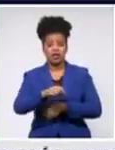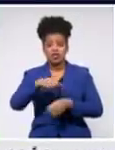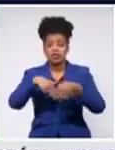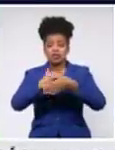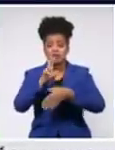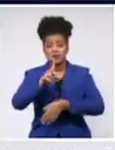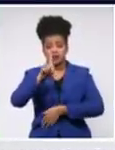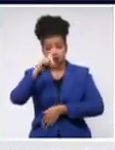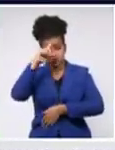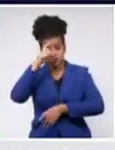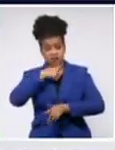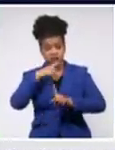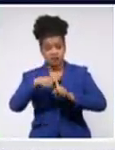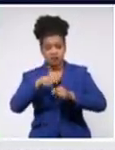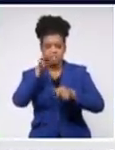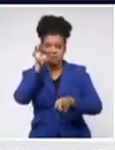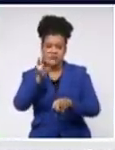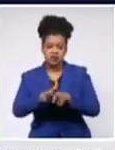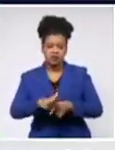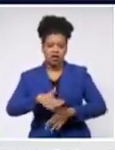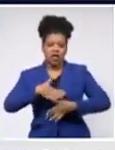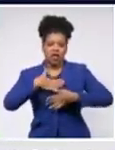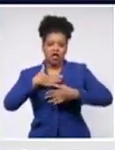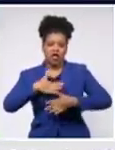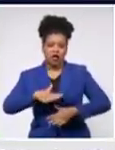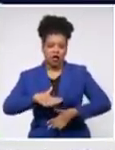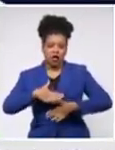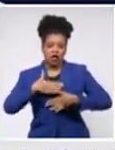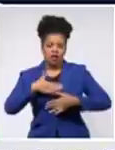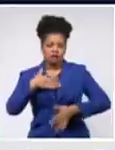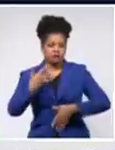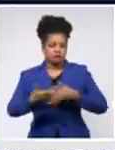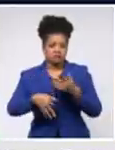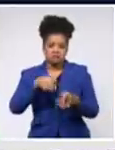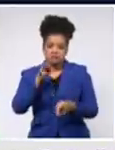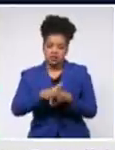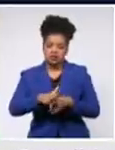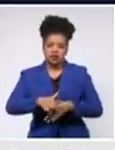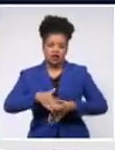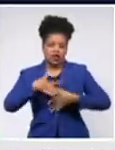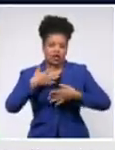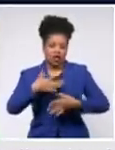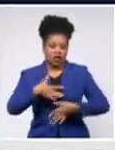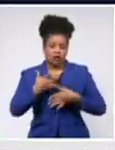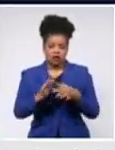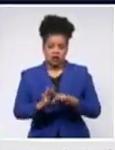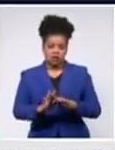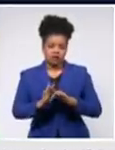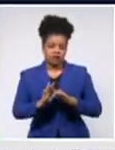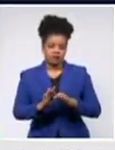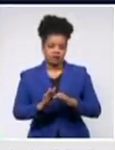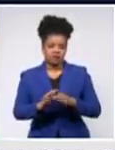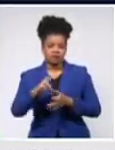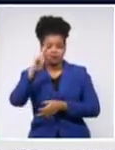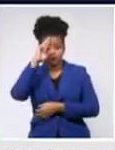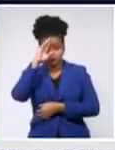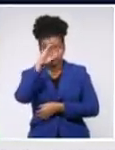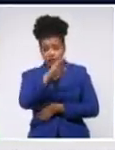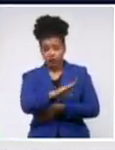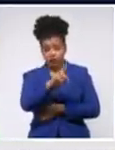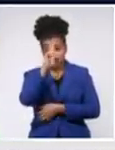comenzó con falta de aire, dificultad respiratoria que fue incrementándose. Se ingresa